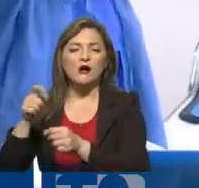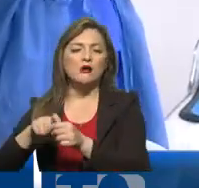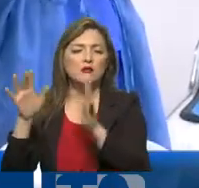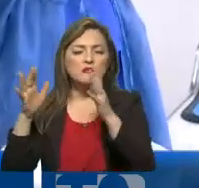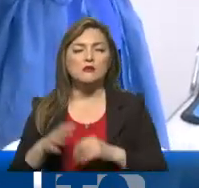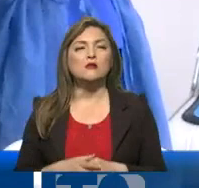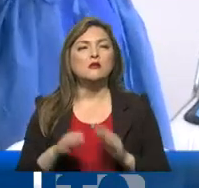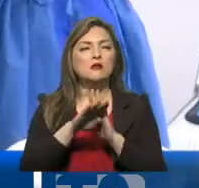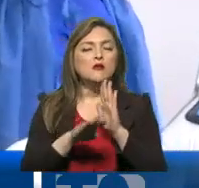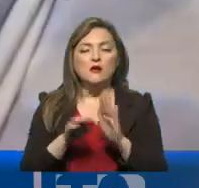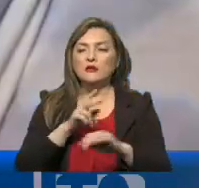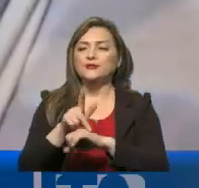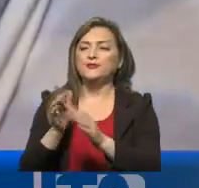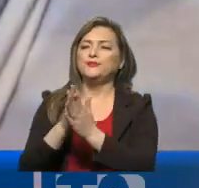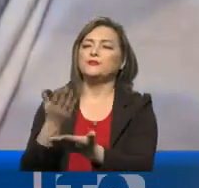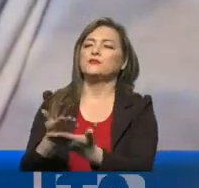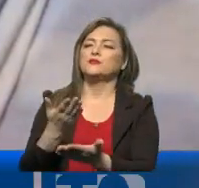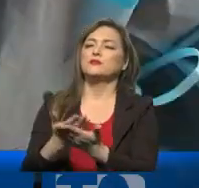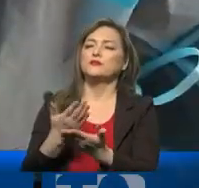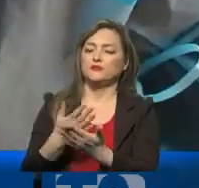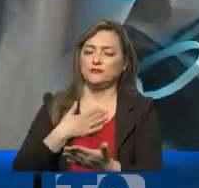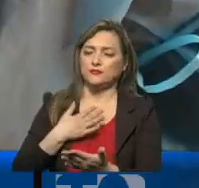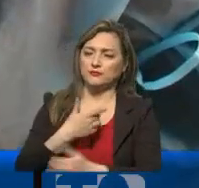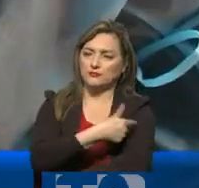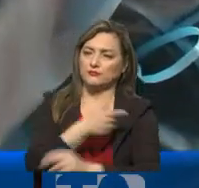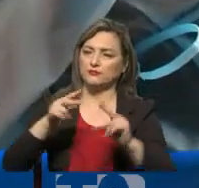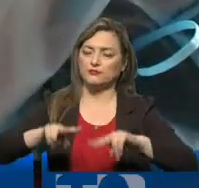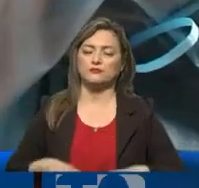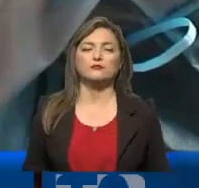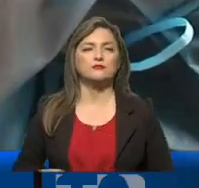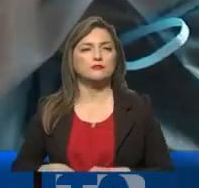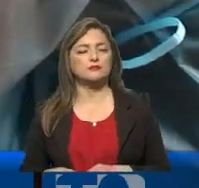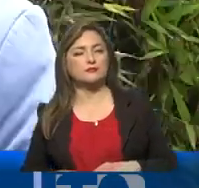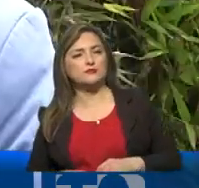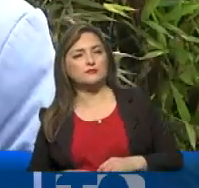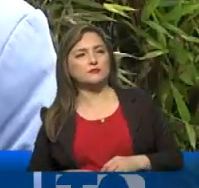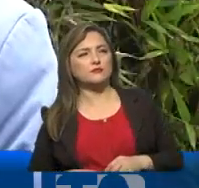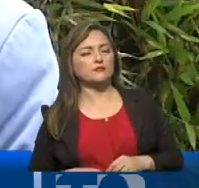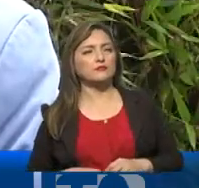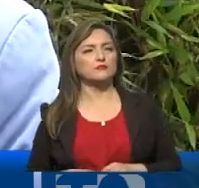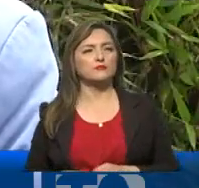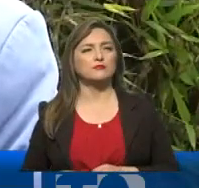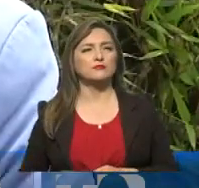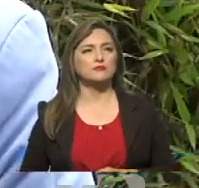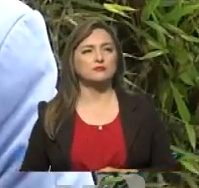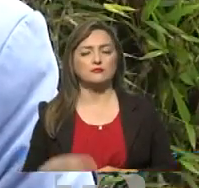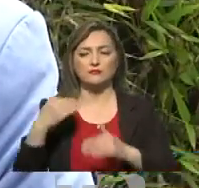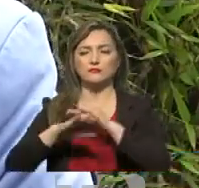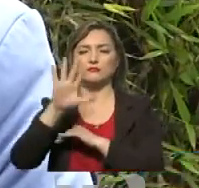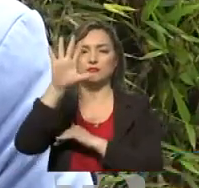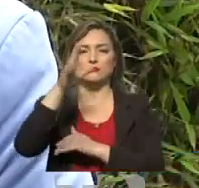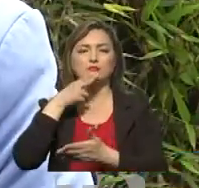que exigen ser parte de esta fase de vacunación emprendida por las autoridades del Ministerio de Salud. Y nosotros hemos enviado 5